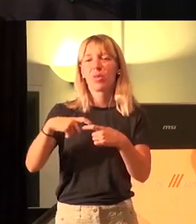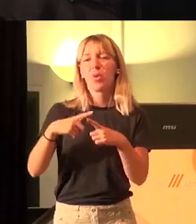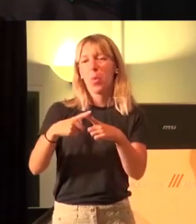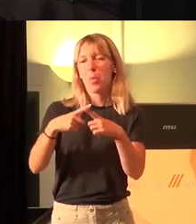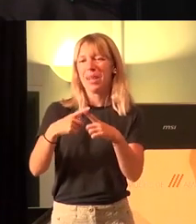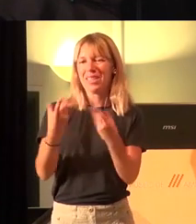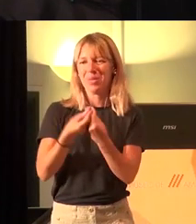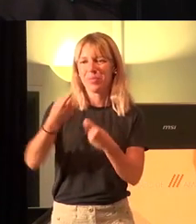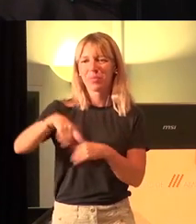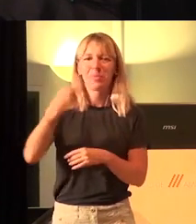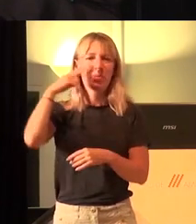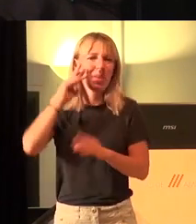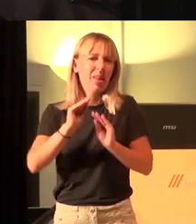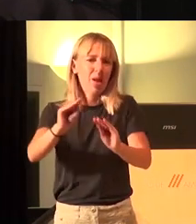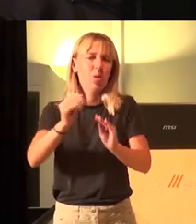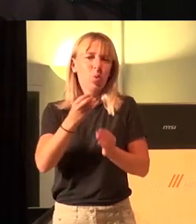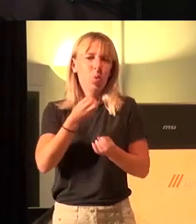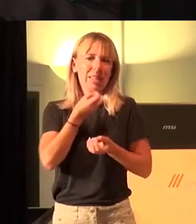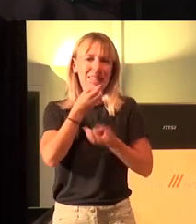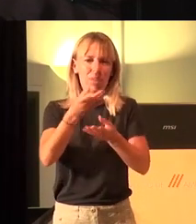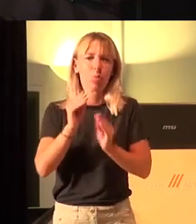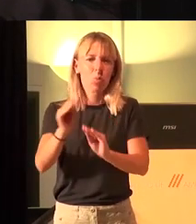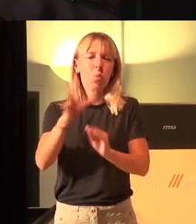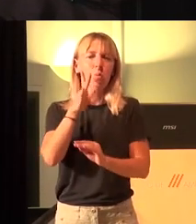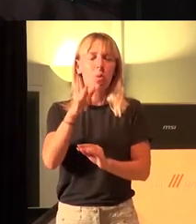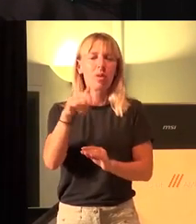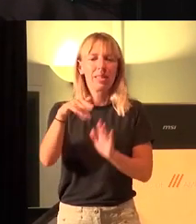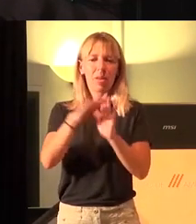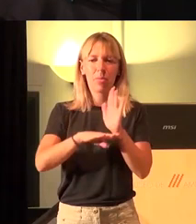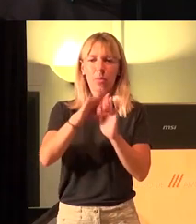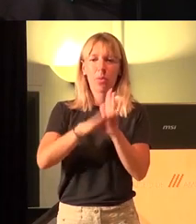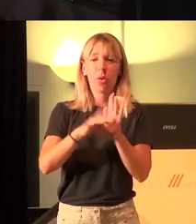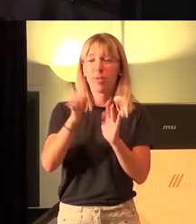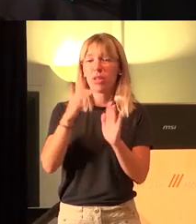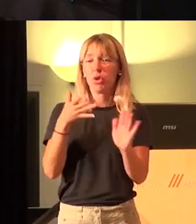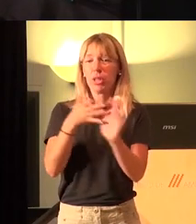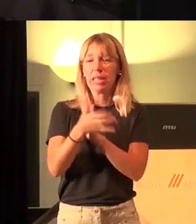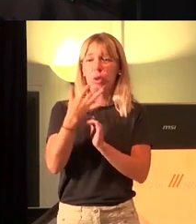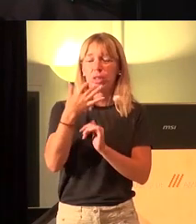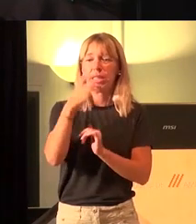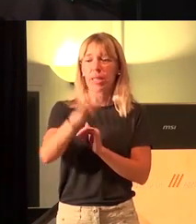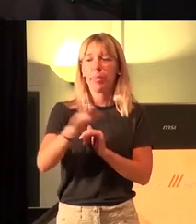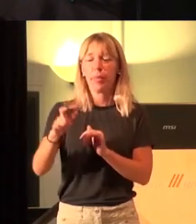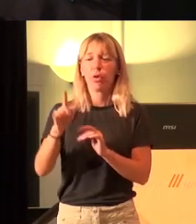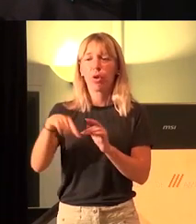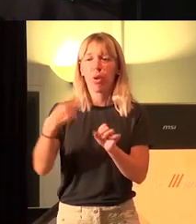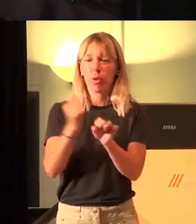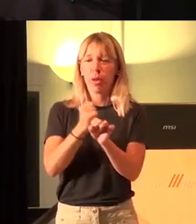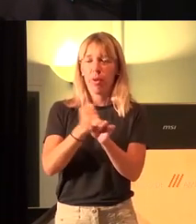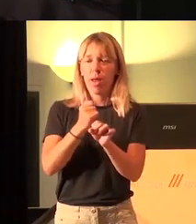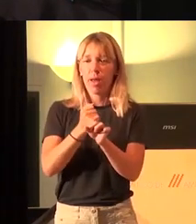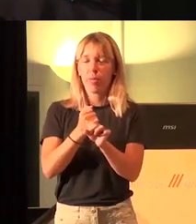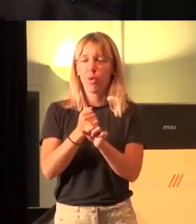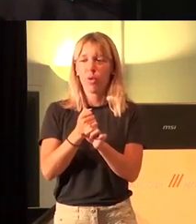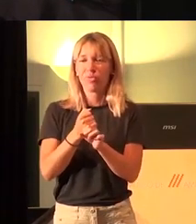con nosotros tu experiencia y tu testimonio, porque este programa solo tiene sentido si las personas para las que trabajamos, pues